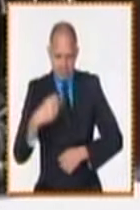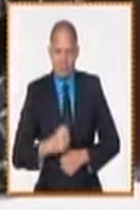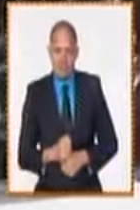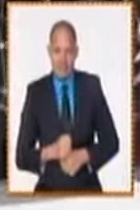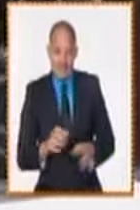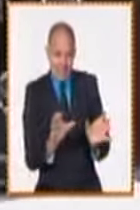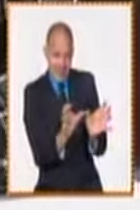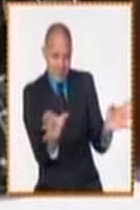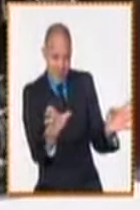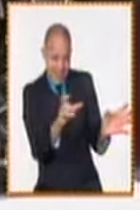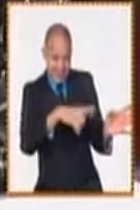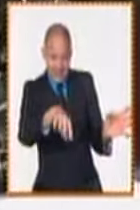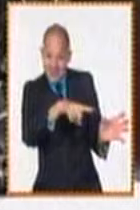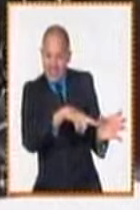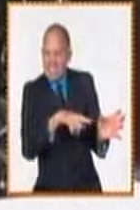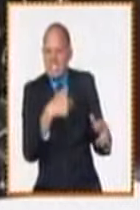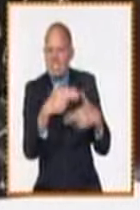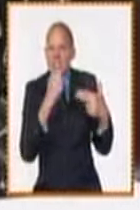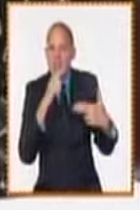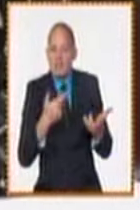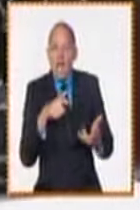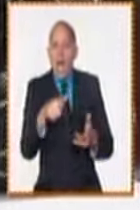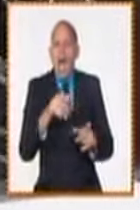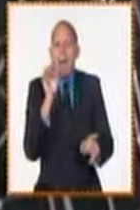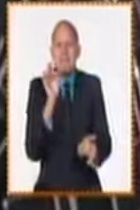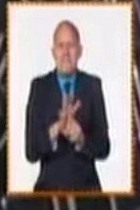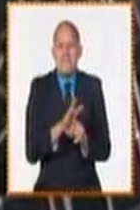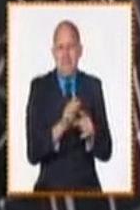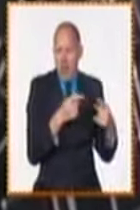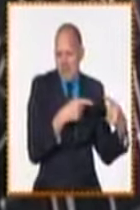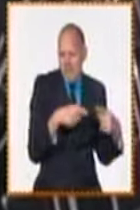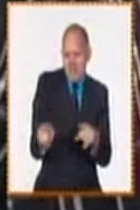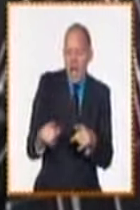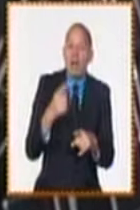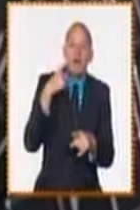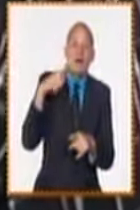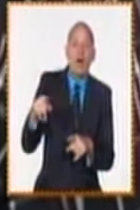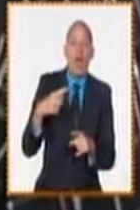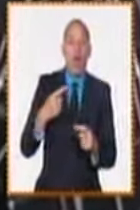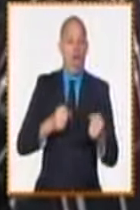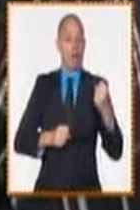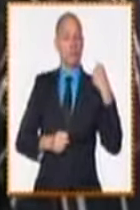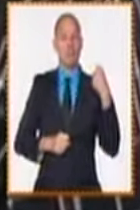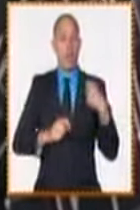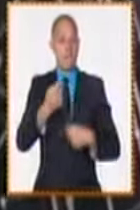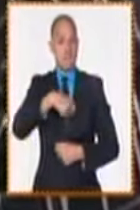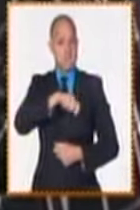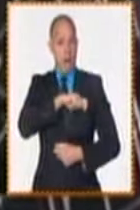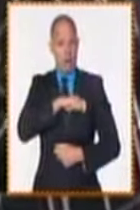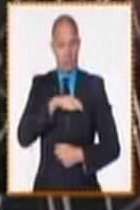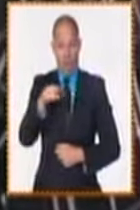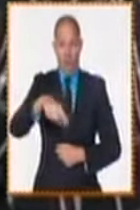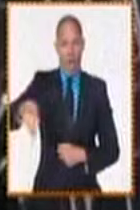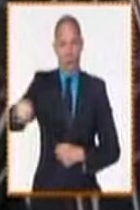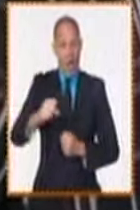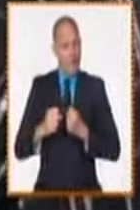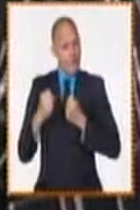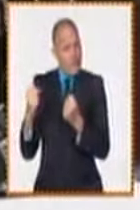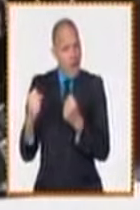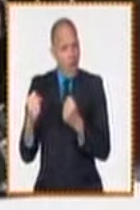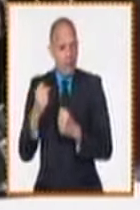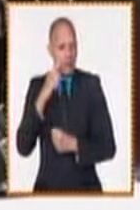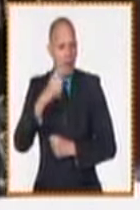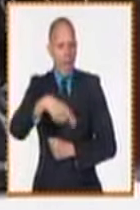de combate, pusieron de rodilla una de las guarniciones españolas más sólidas del oriente de Cuba en ese